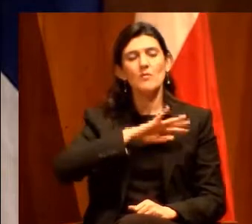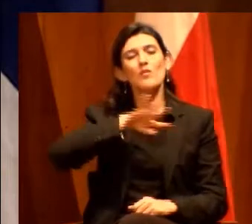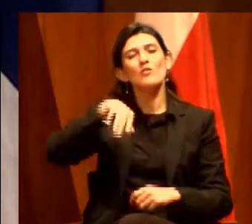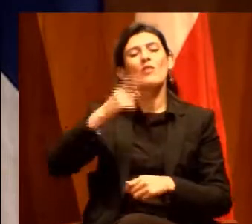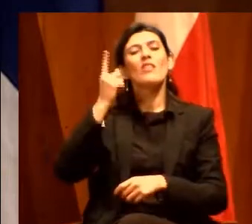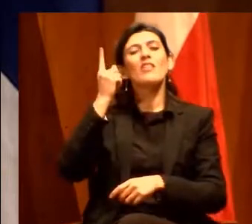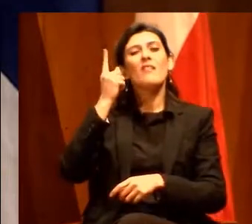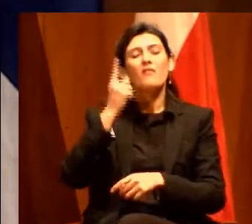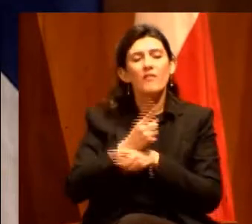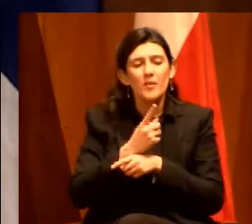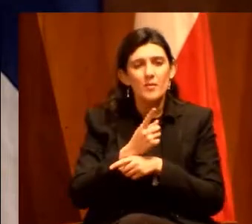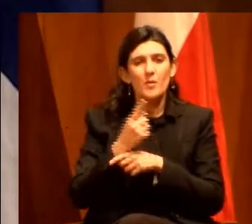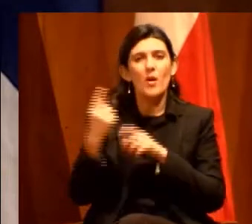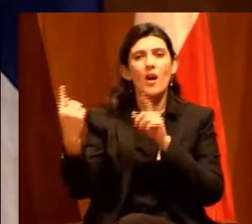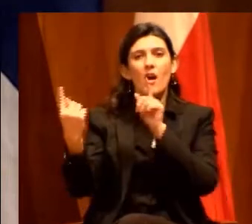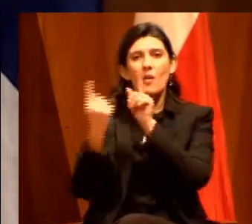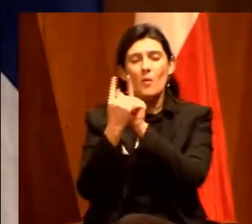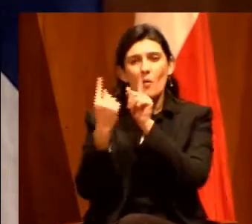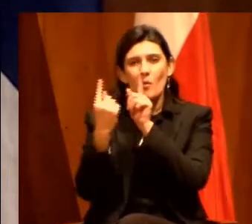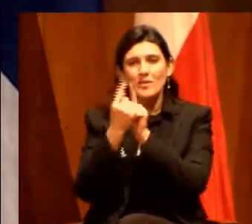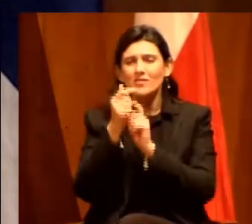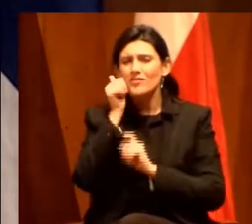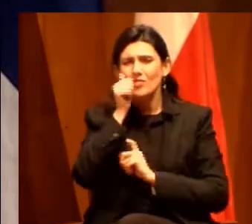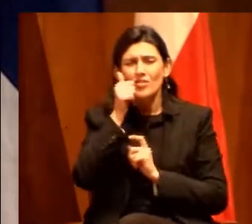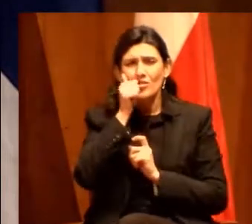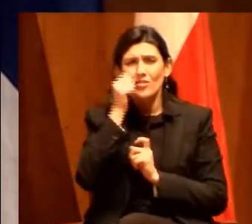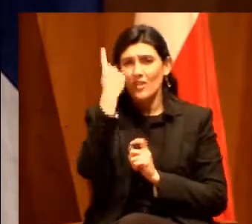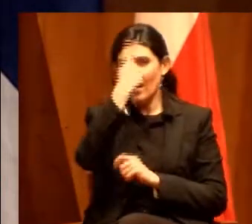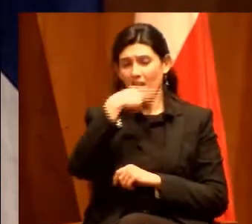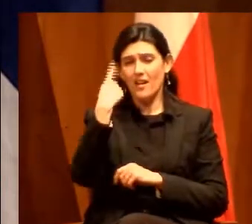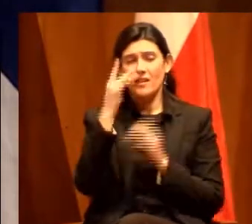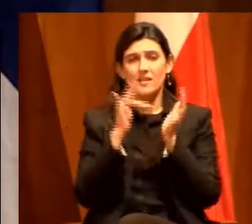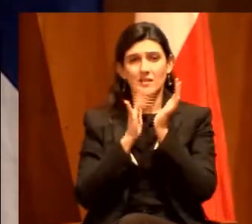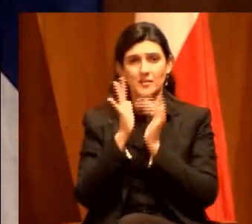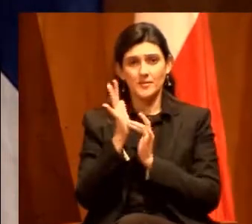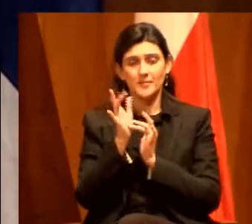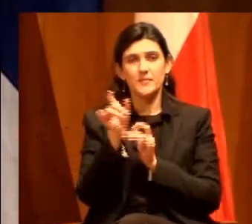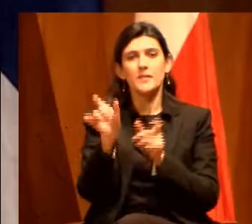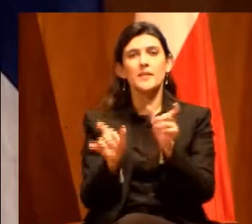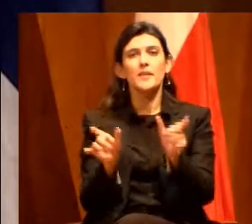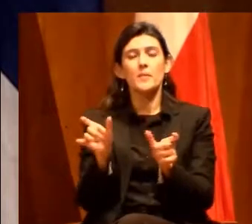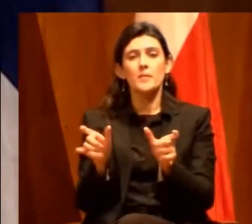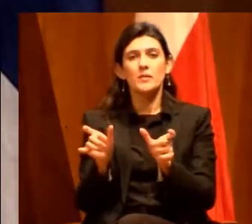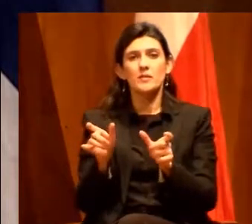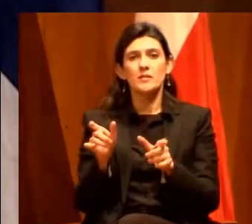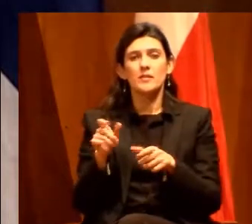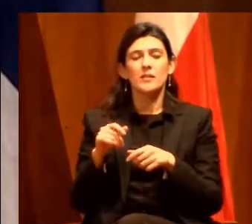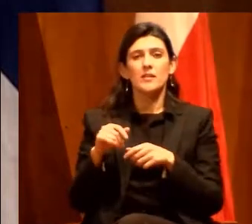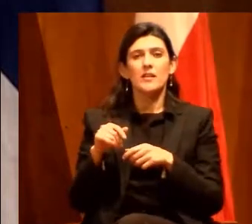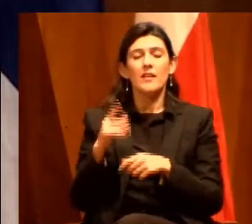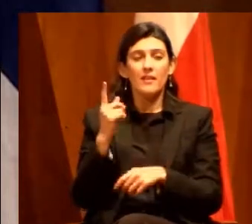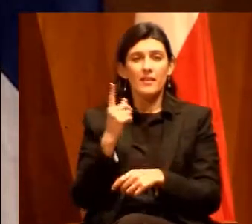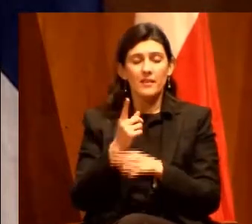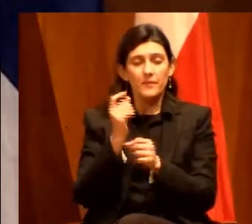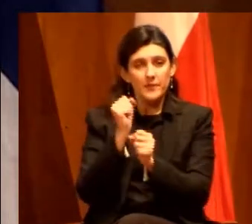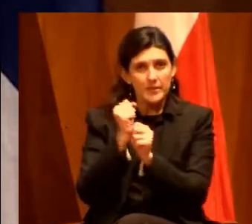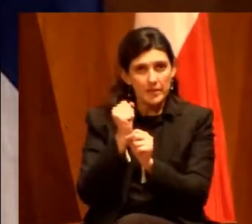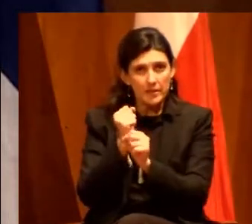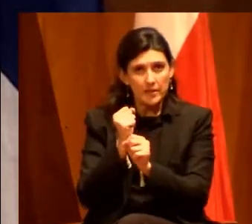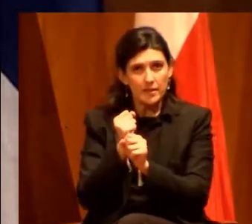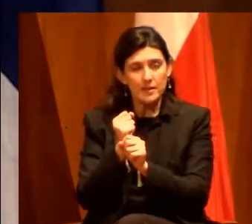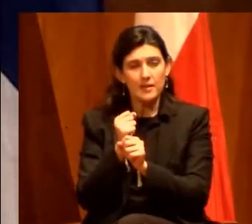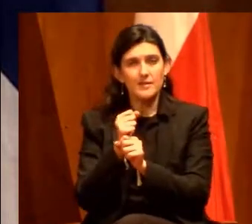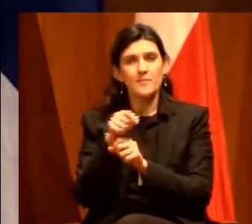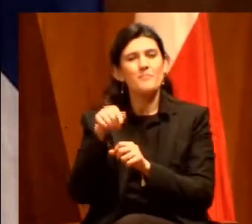el encuentro cotidiano con el rostro de Jesucristo. La persona está llamada al trabajo y es sujeto de éste. El